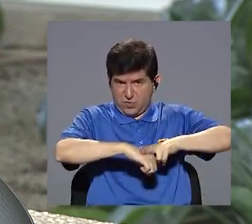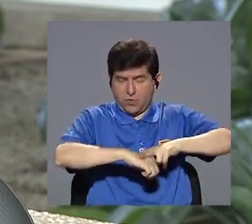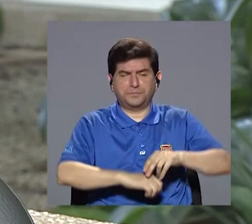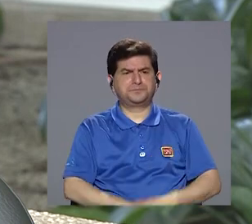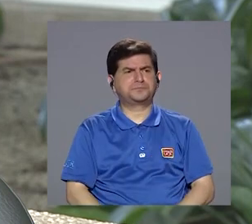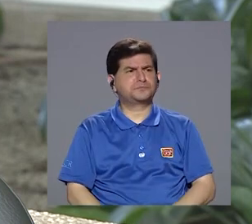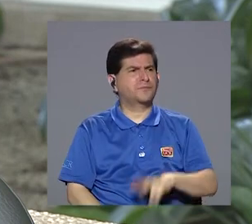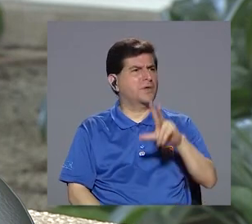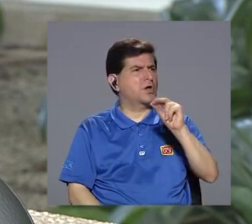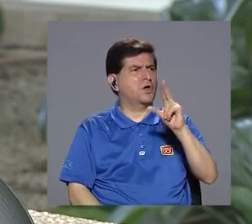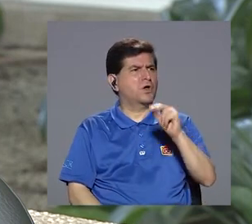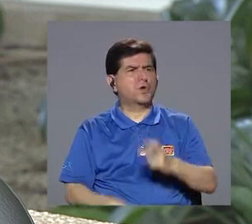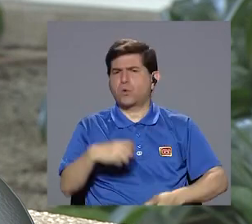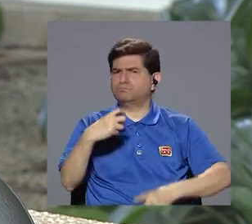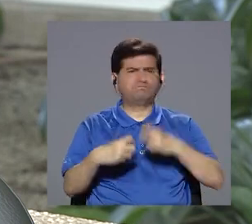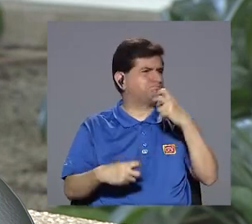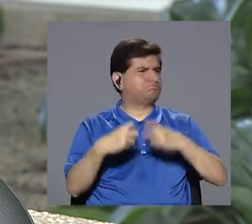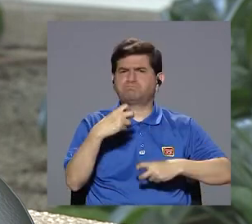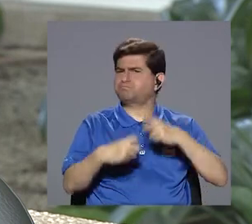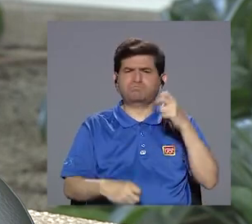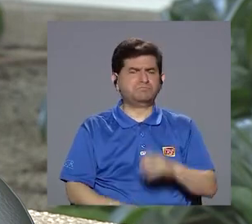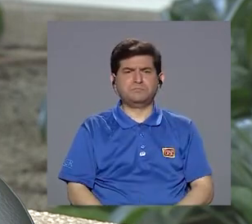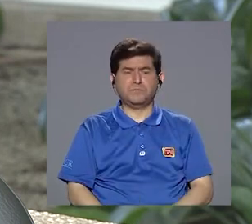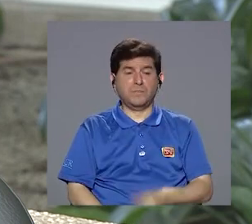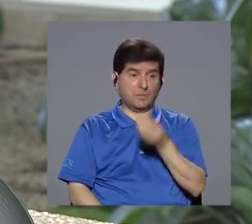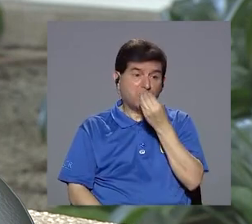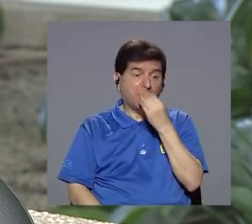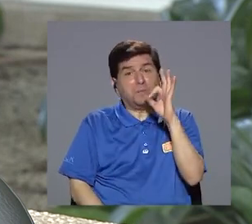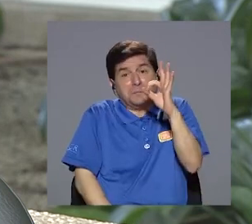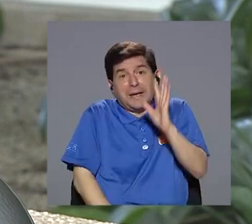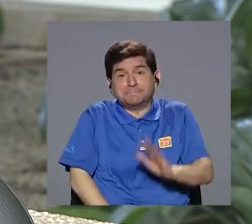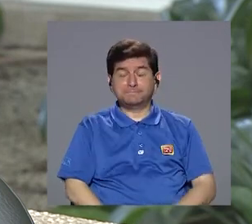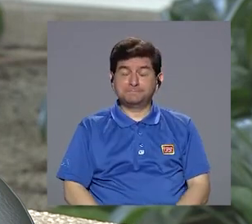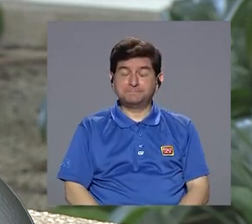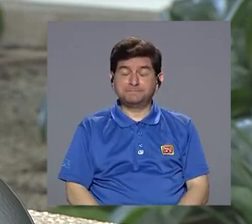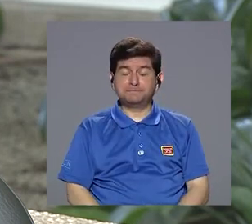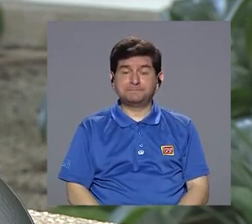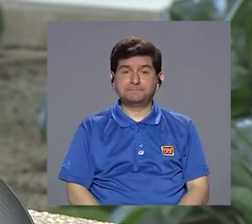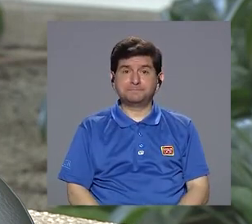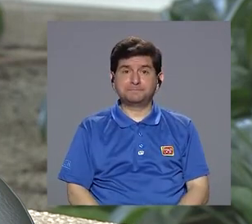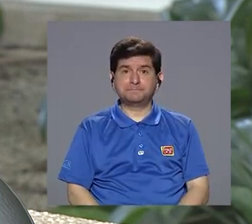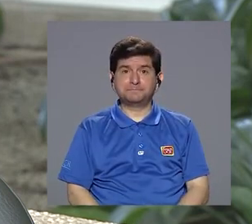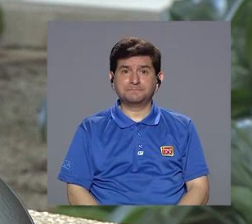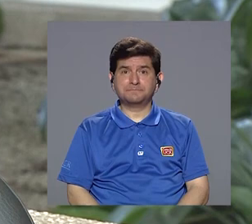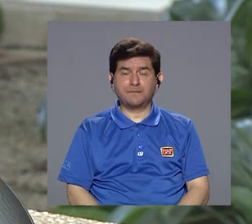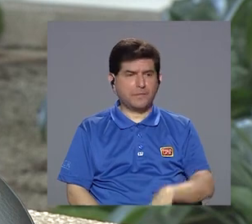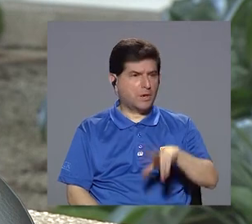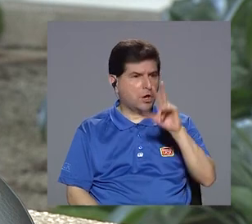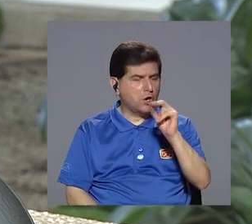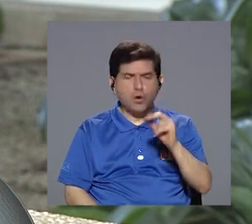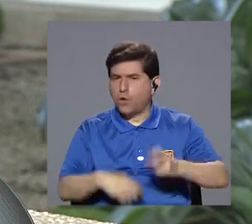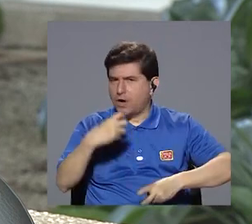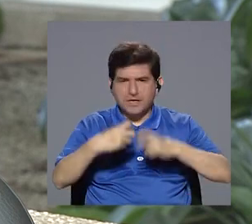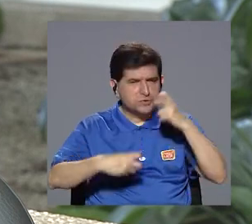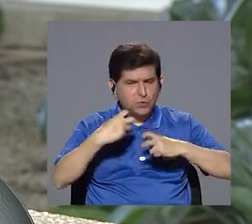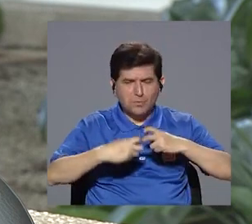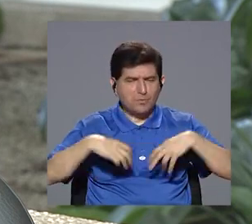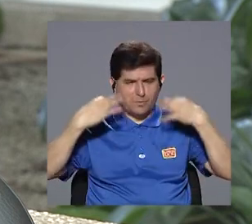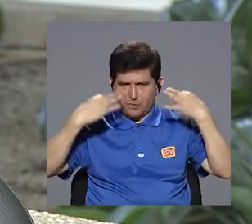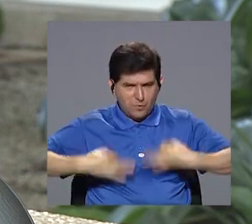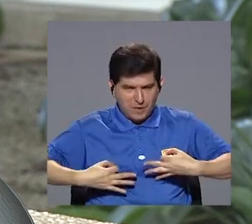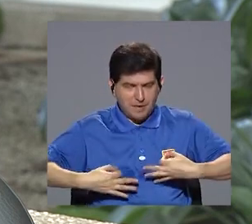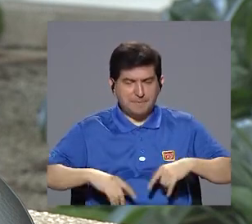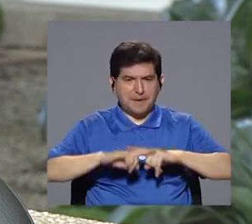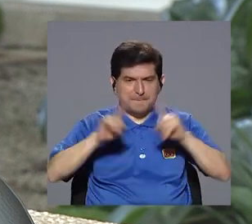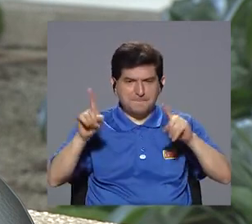generalmente no hay tantos trastornos porque realmente están comiendo bien. Okay. No es tanto el trastorno. Es